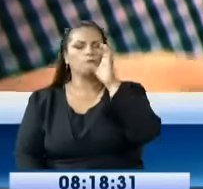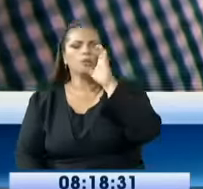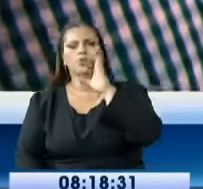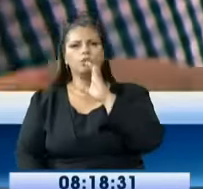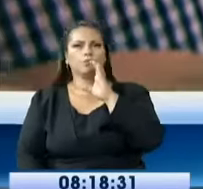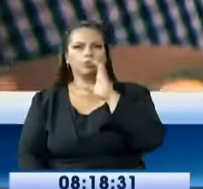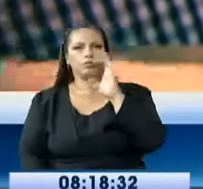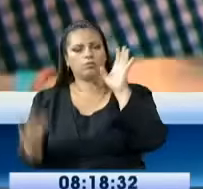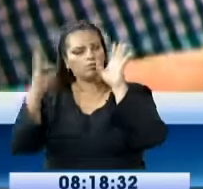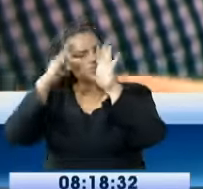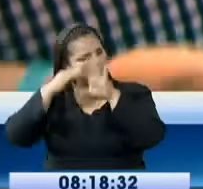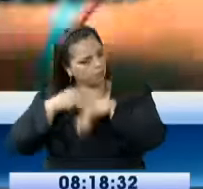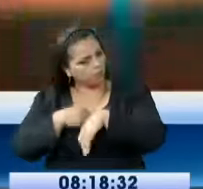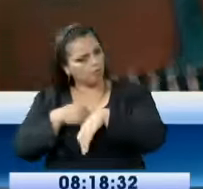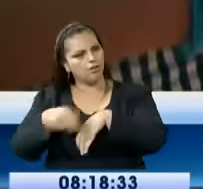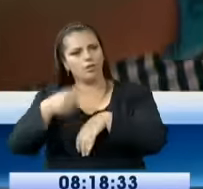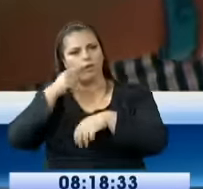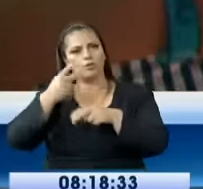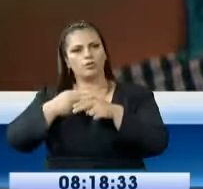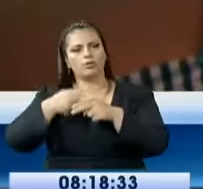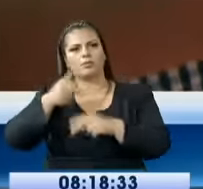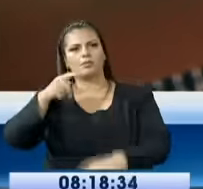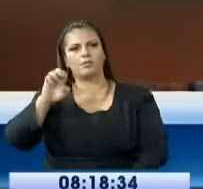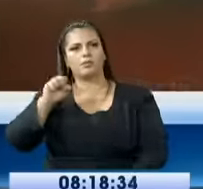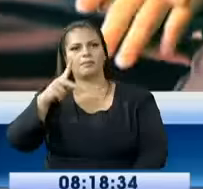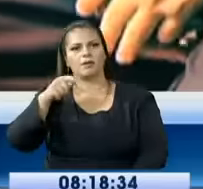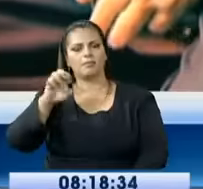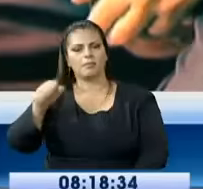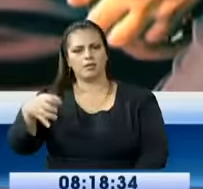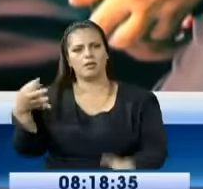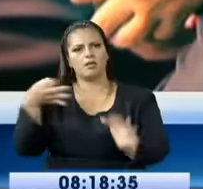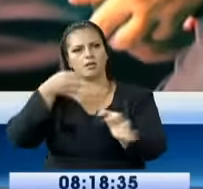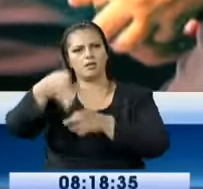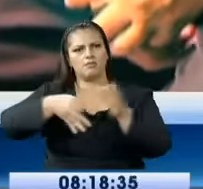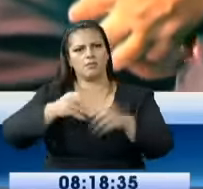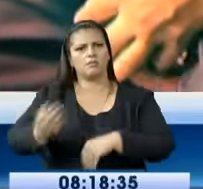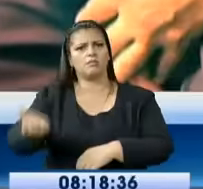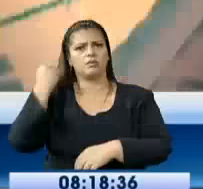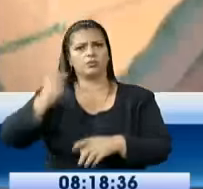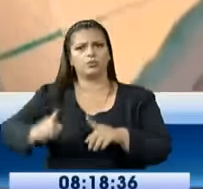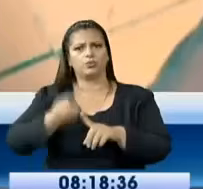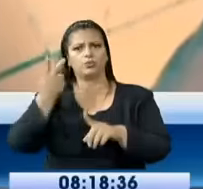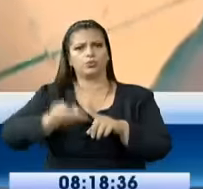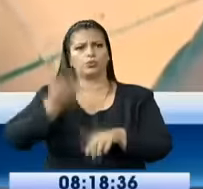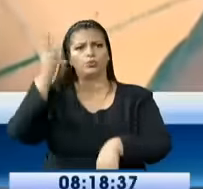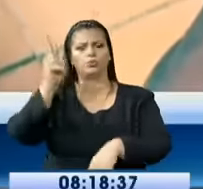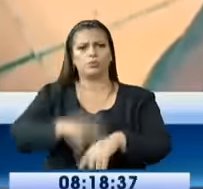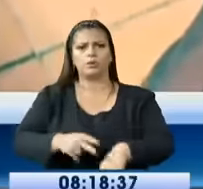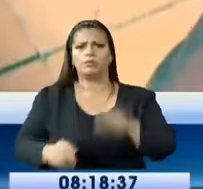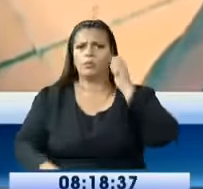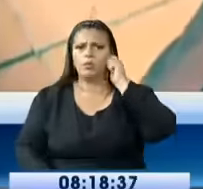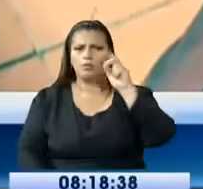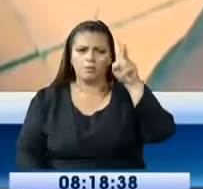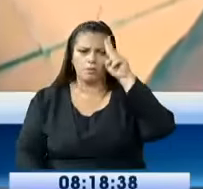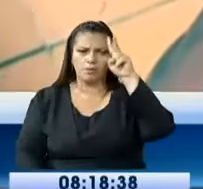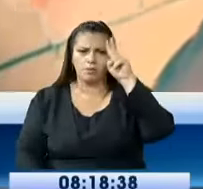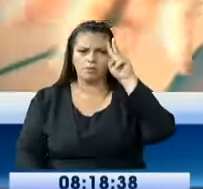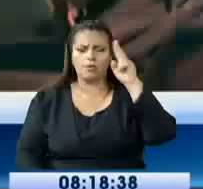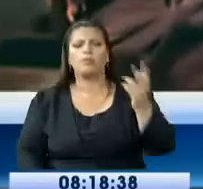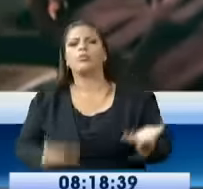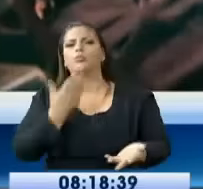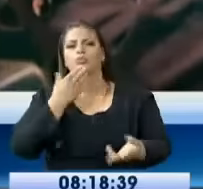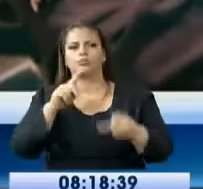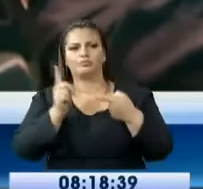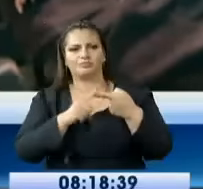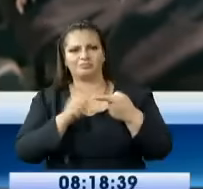Pepe, periodista radial, y nos cuenta que por dos ocasiones fue víctima de las dulces sueños. La primera fue un fin de